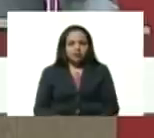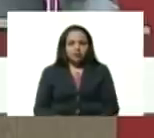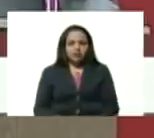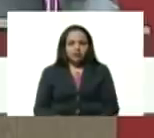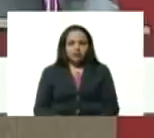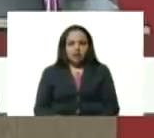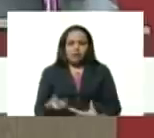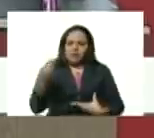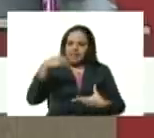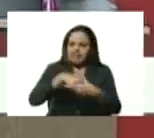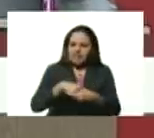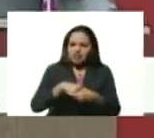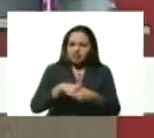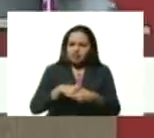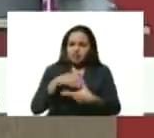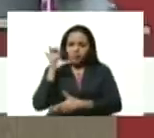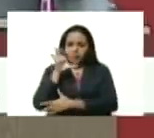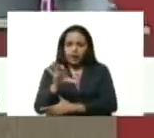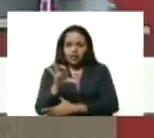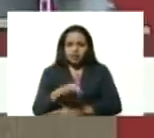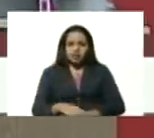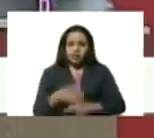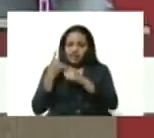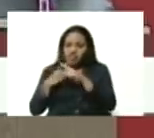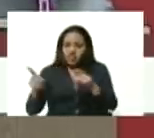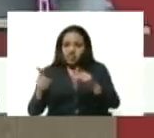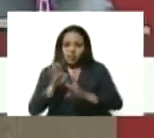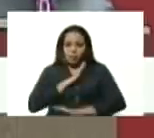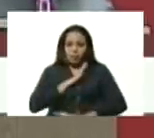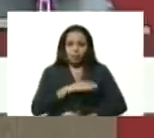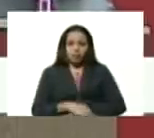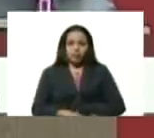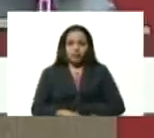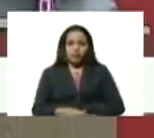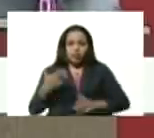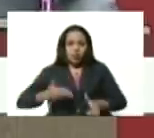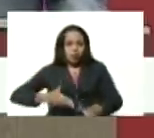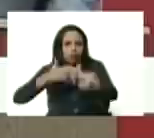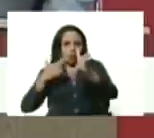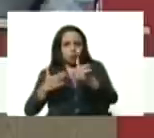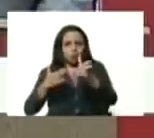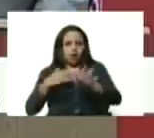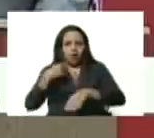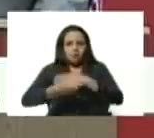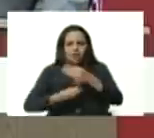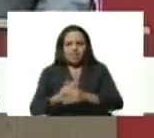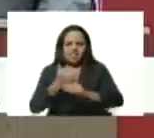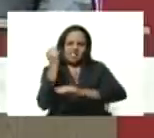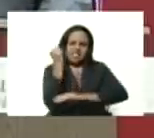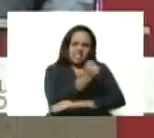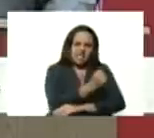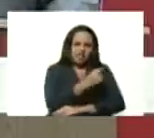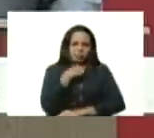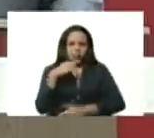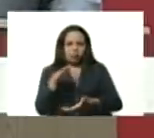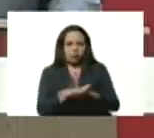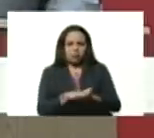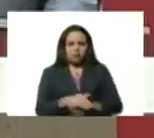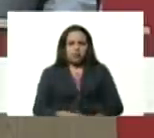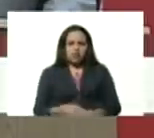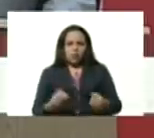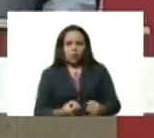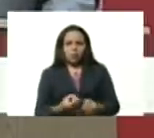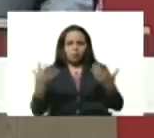meterse e incursionar en un país extranjero con armas de alto calibre para perpetrar asesinatos, colocación de bombas,